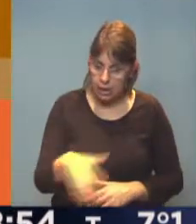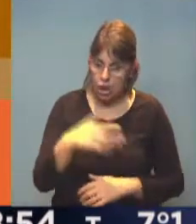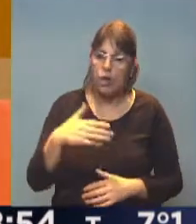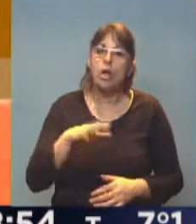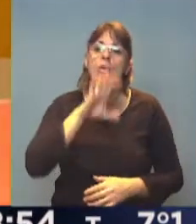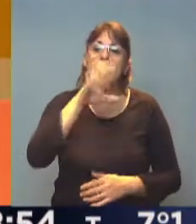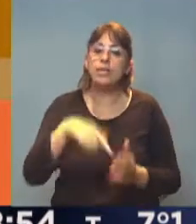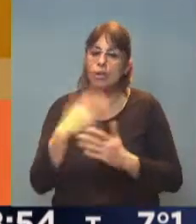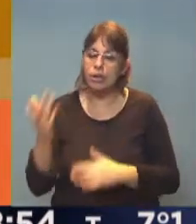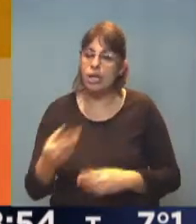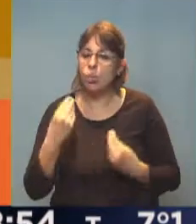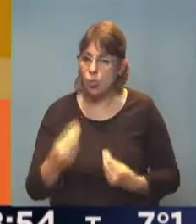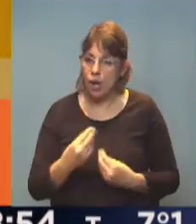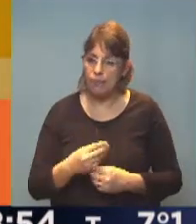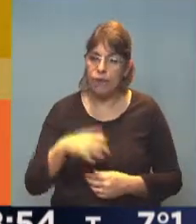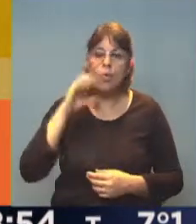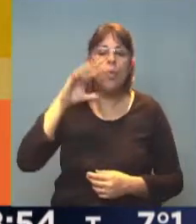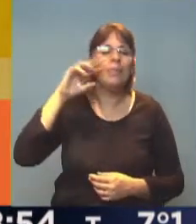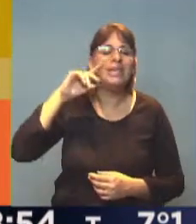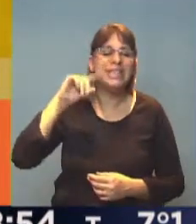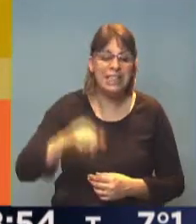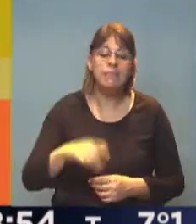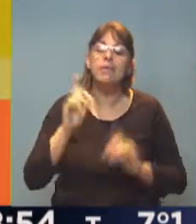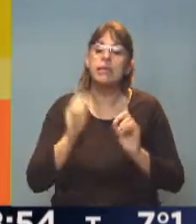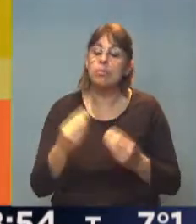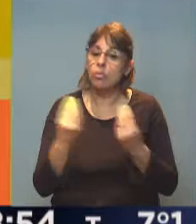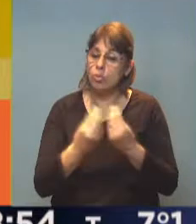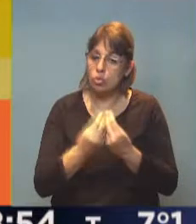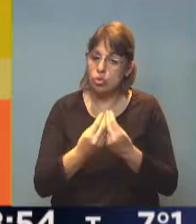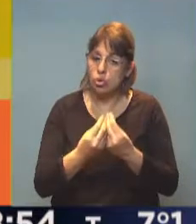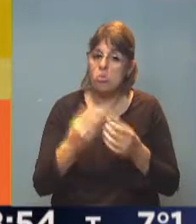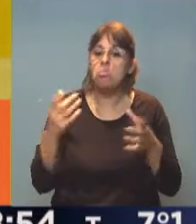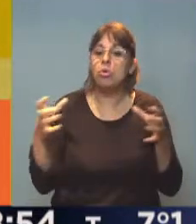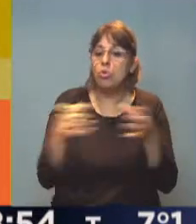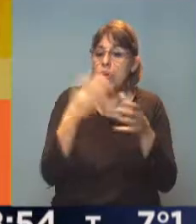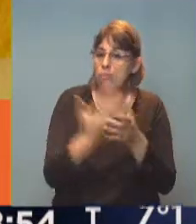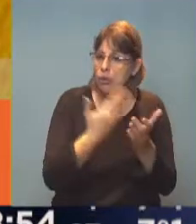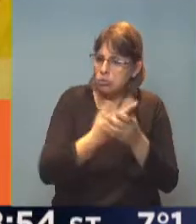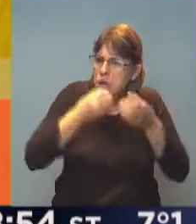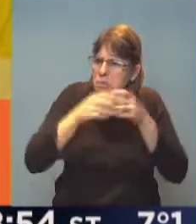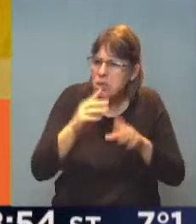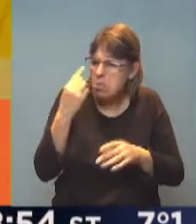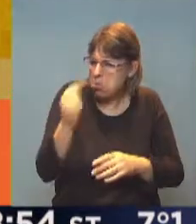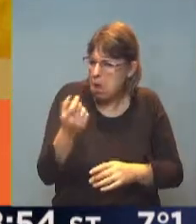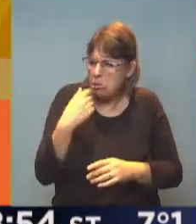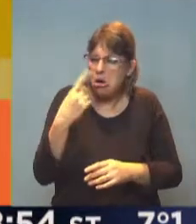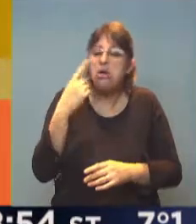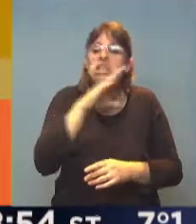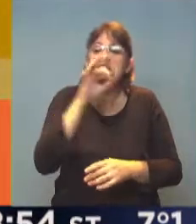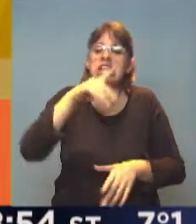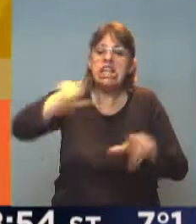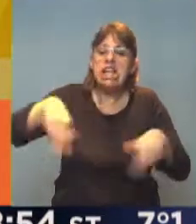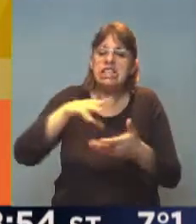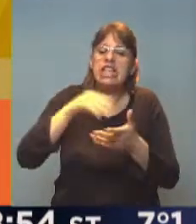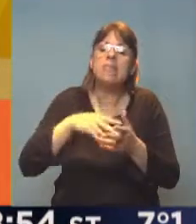provincia de buenos aires- es en guaminí donde se nuclearon unos productores que comenzaron apenas con 100 hectáreas para sembrar